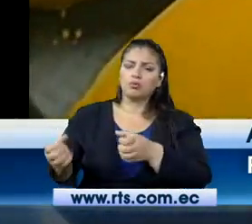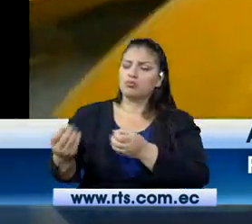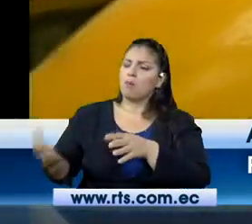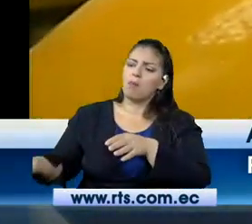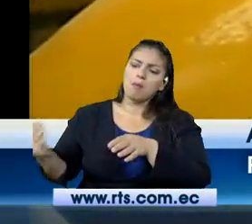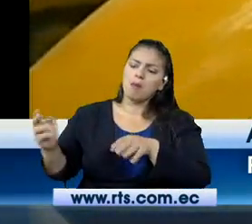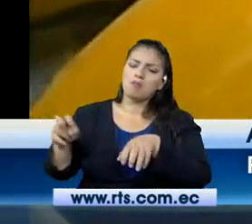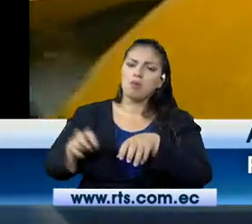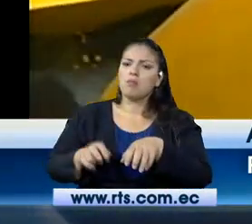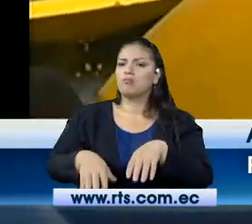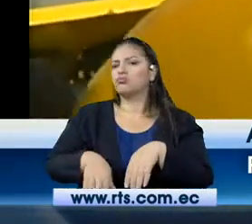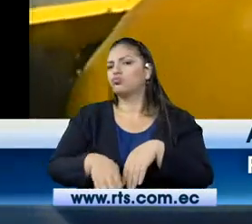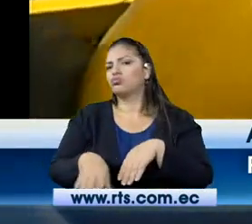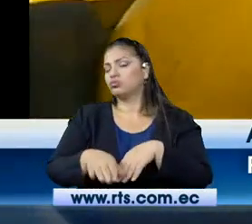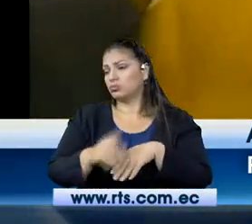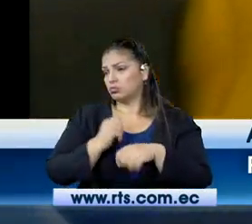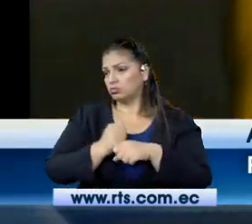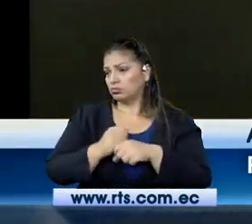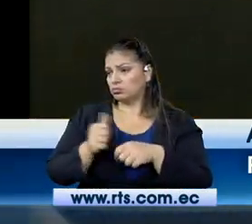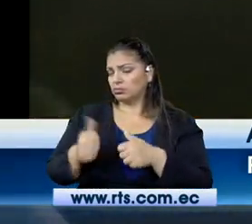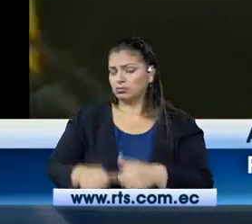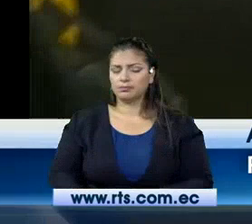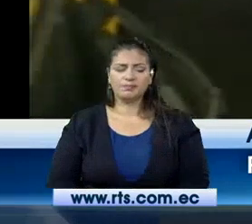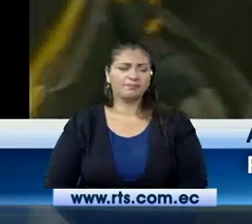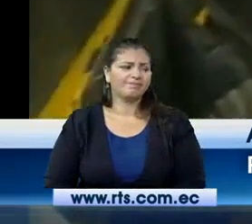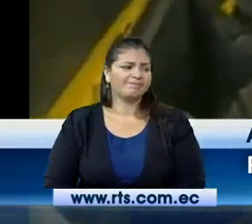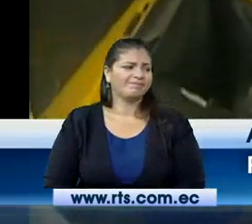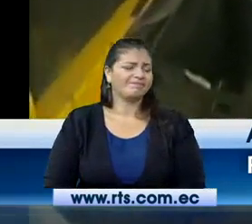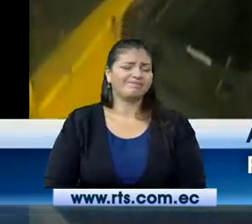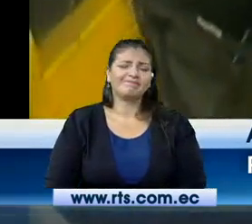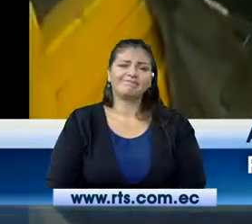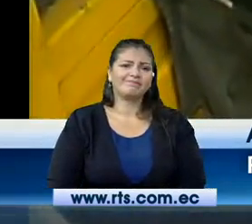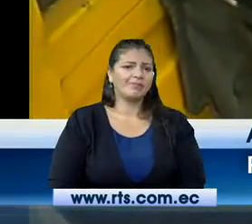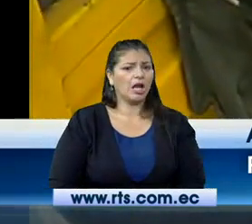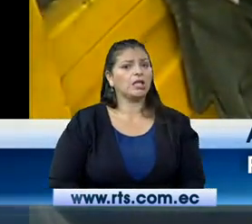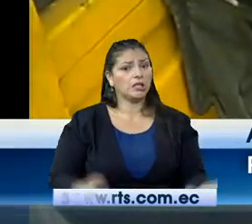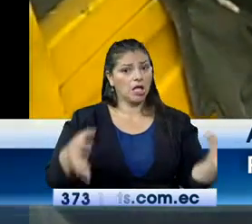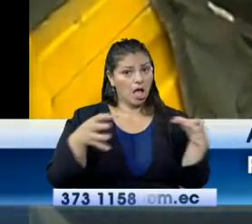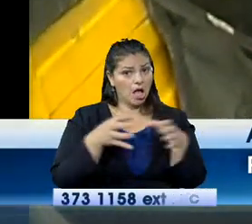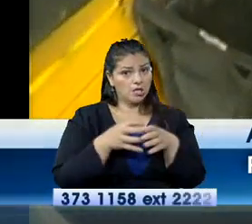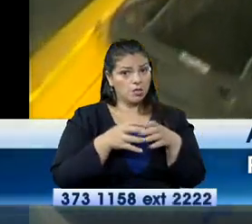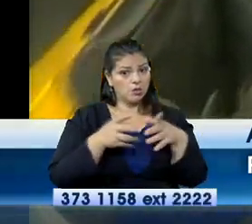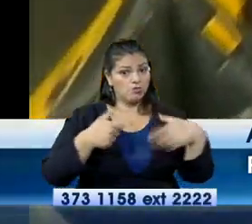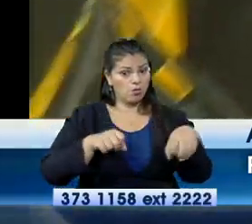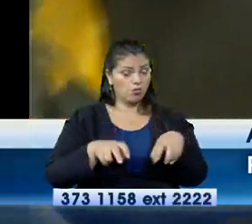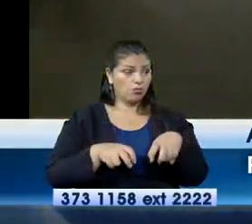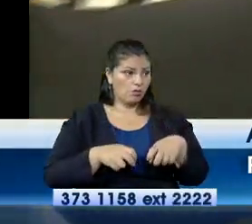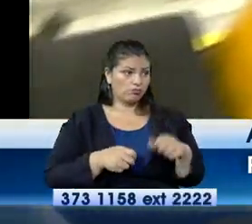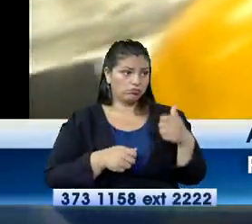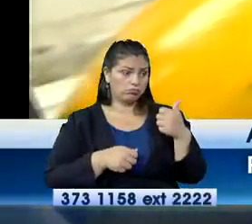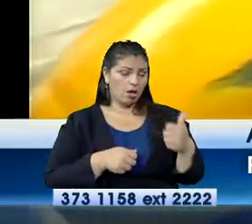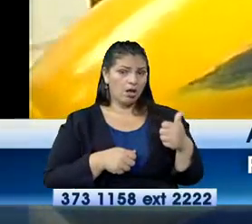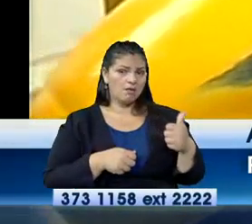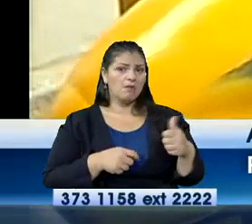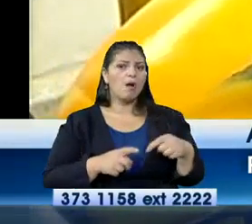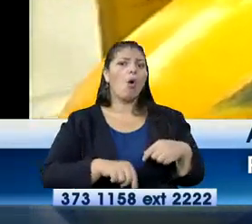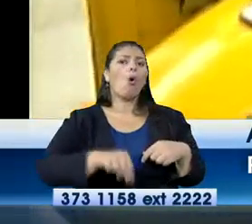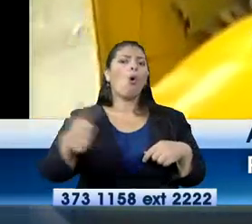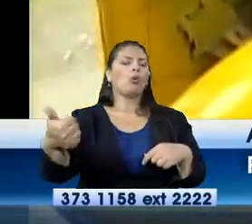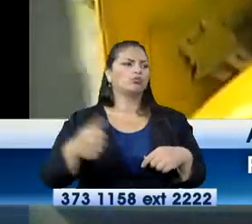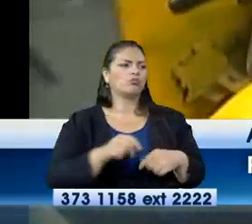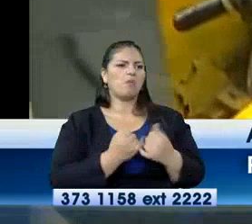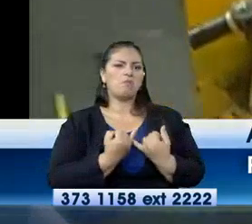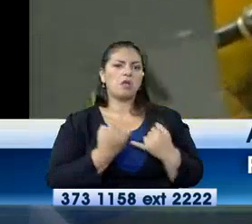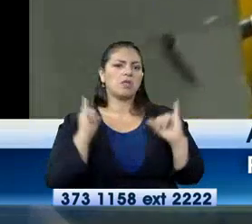pero porque vienen otras motos, no podemos traer muy bien porque aquí vienen las otras motos de otro lado y se van yendo los pasajeros y queremos una ayuda, a ver si lo